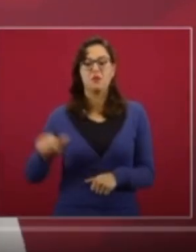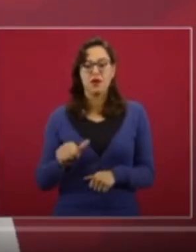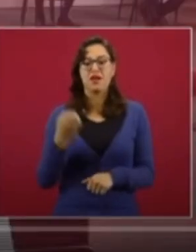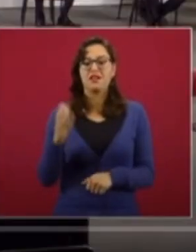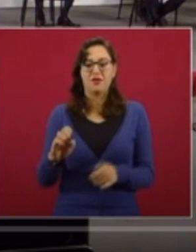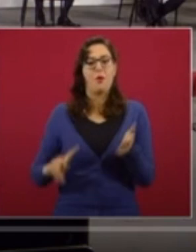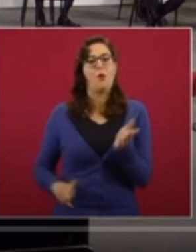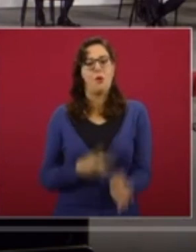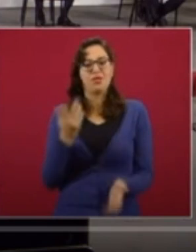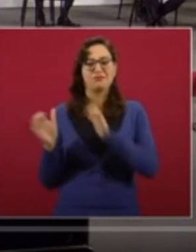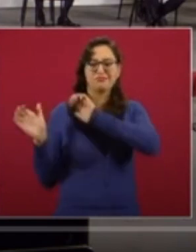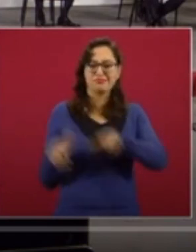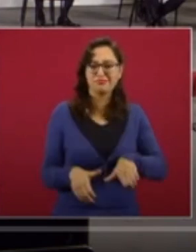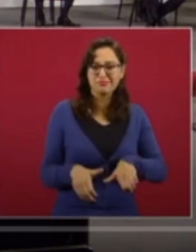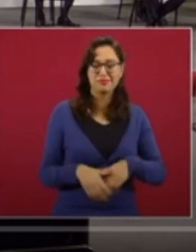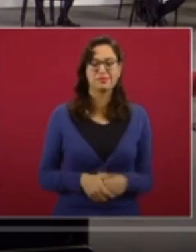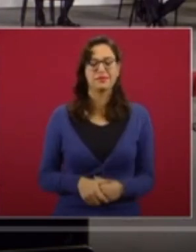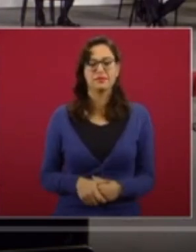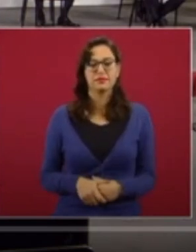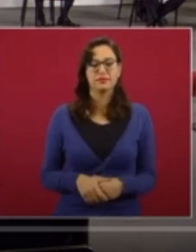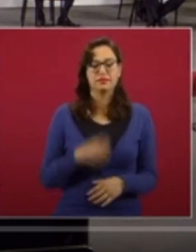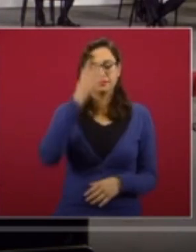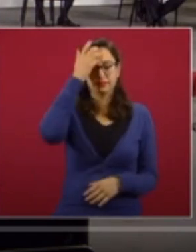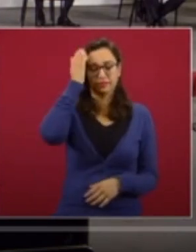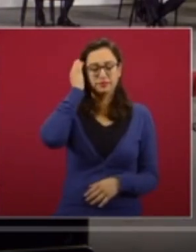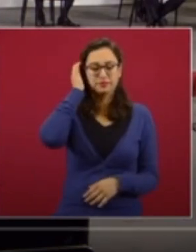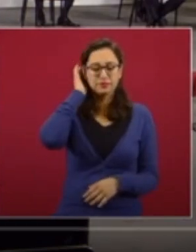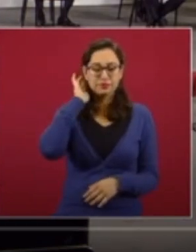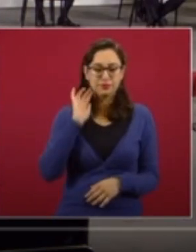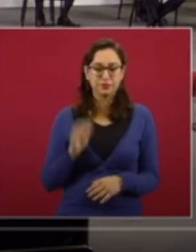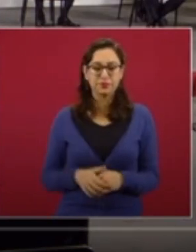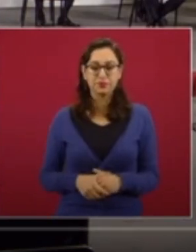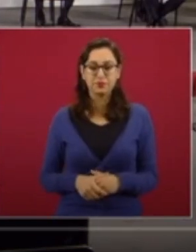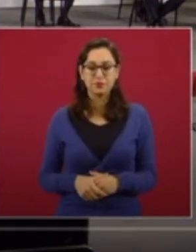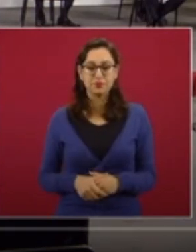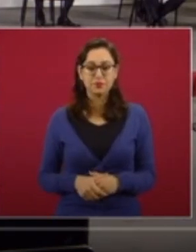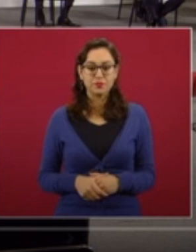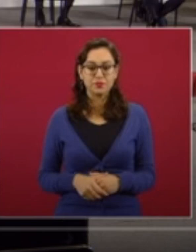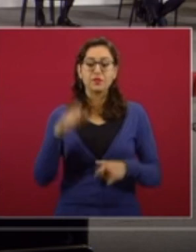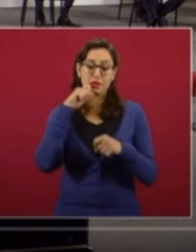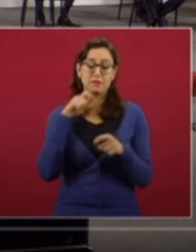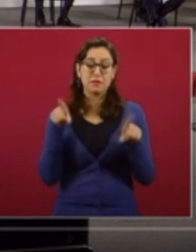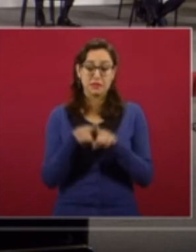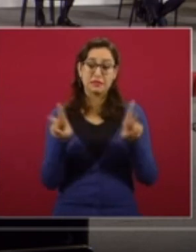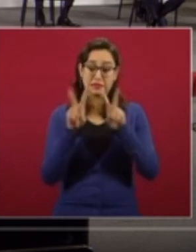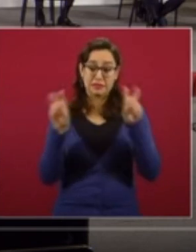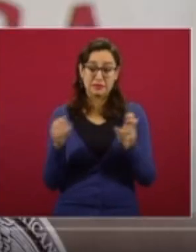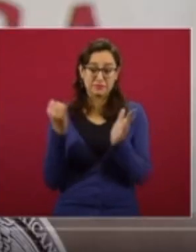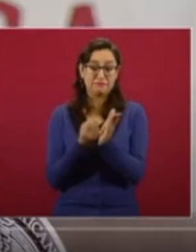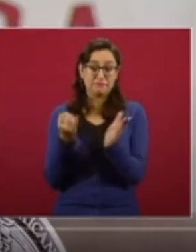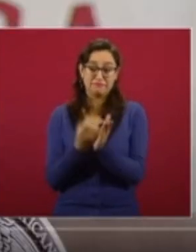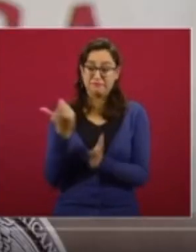contratar adelante también hay una afectación a la hacienda pública el fenómeno de la